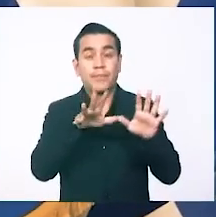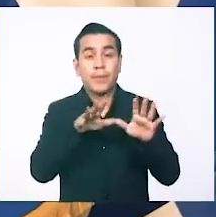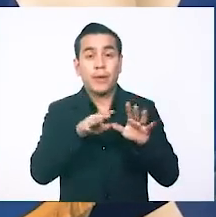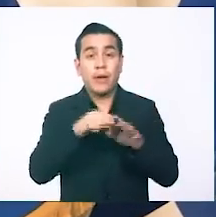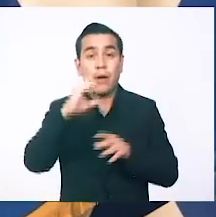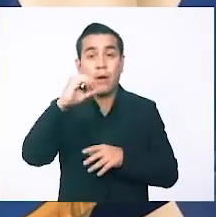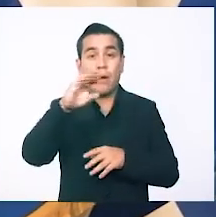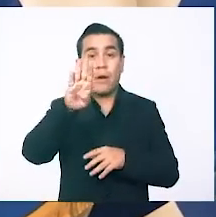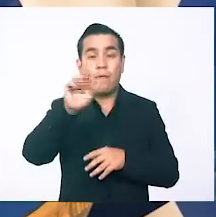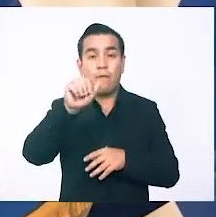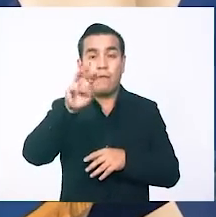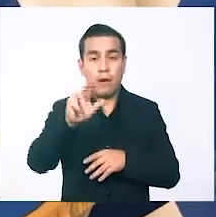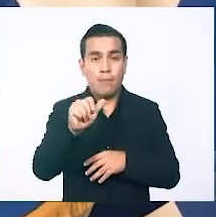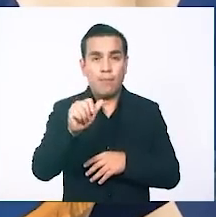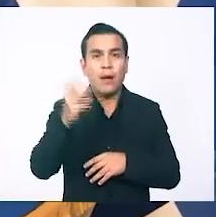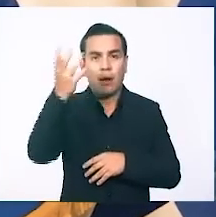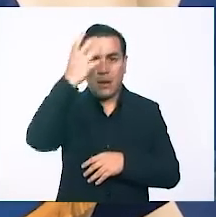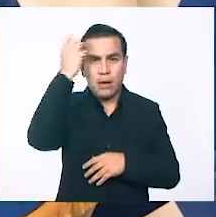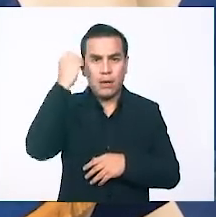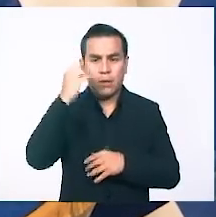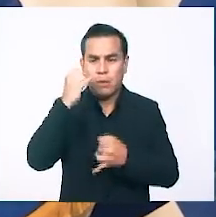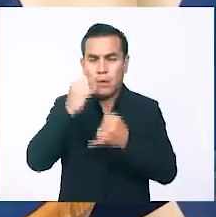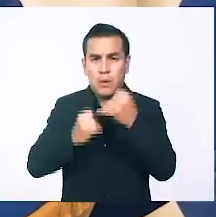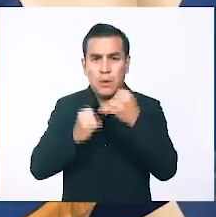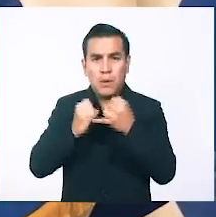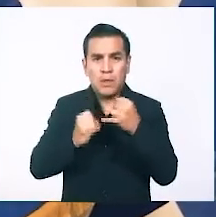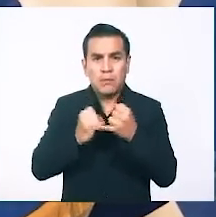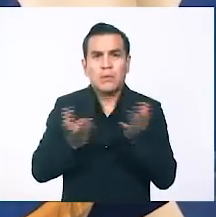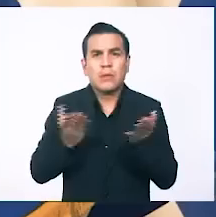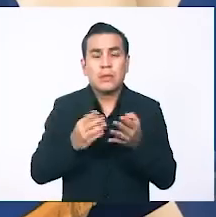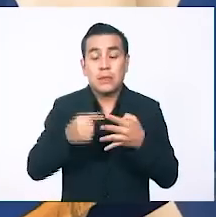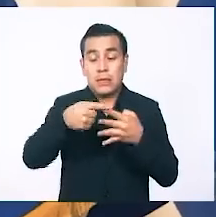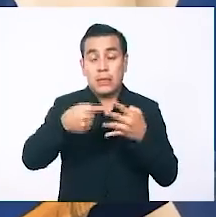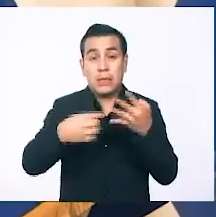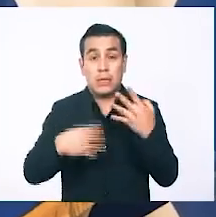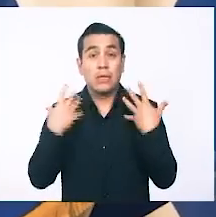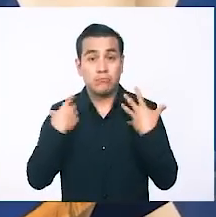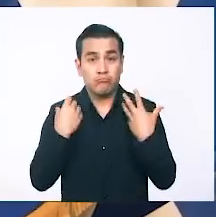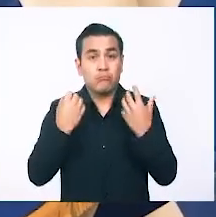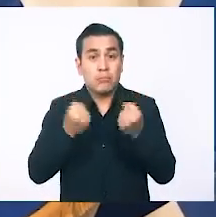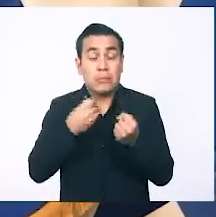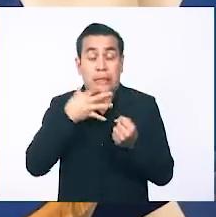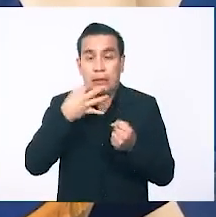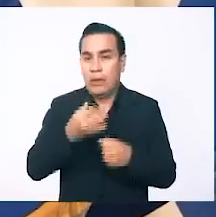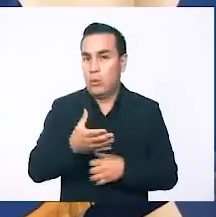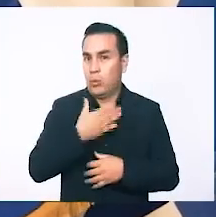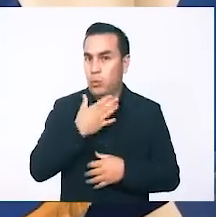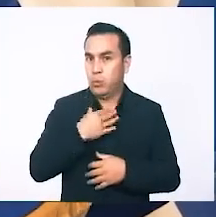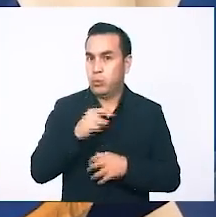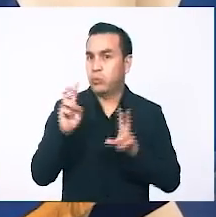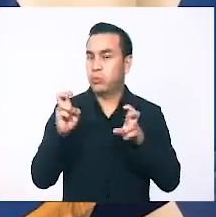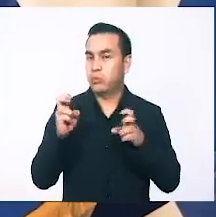era presidente y estaba presentando, ya estaban las últimas partes de su ley de salud, que fue muy controversial en los Estados Unidos,